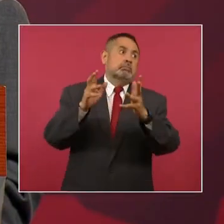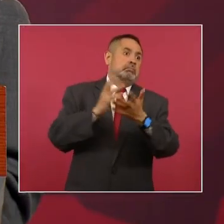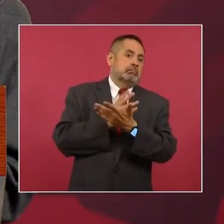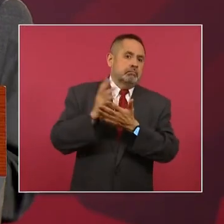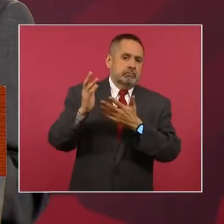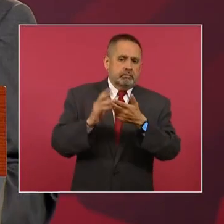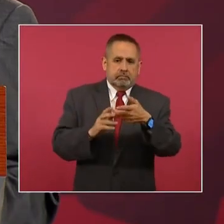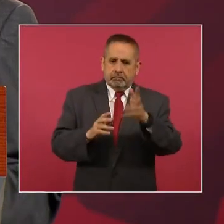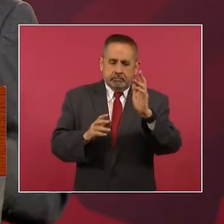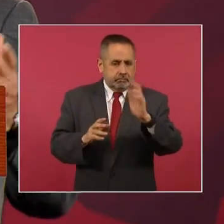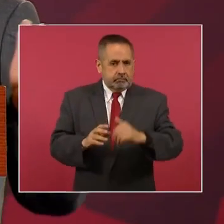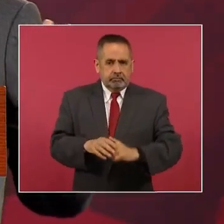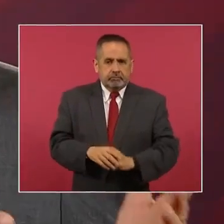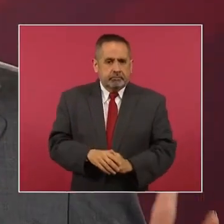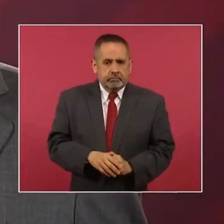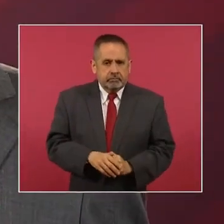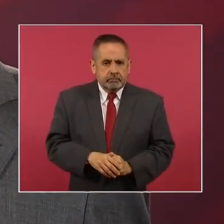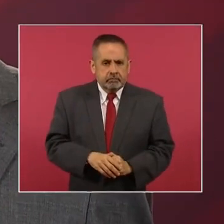ya